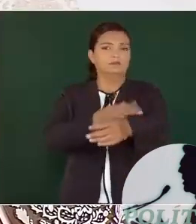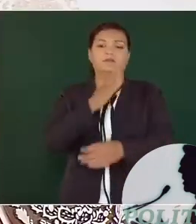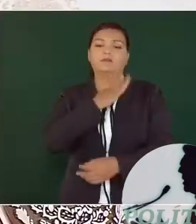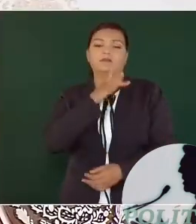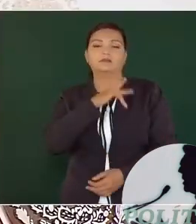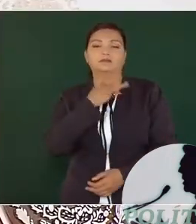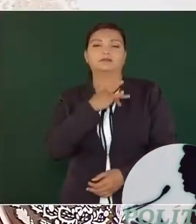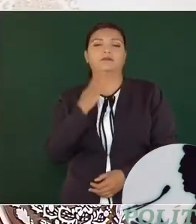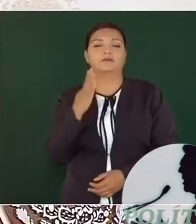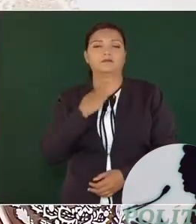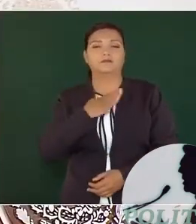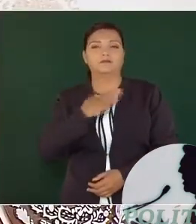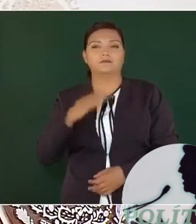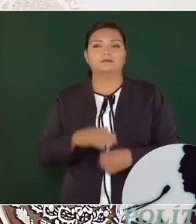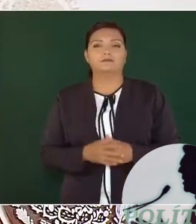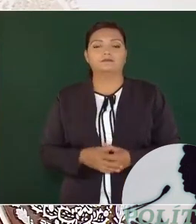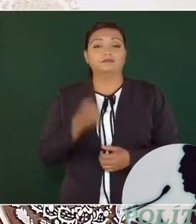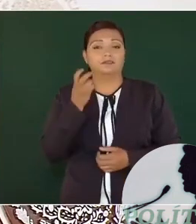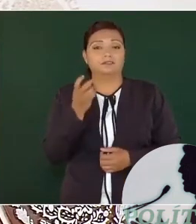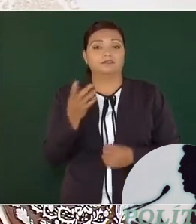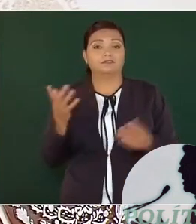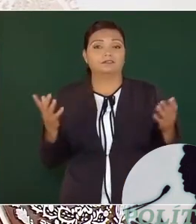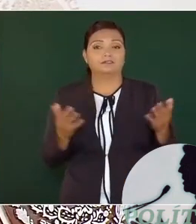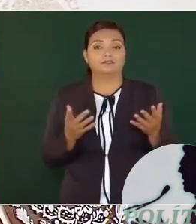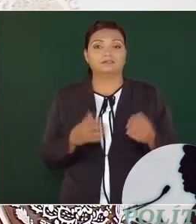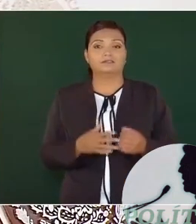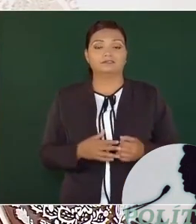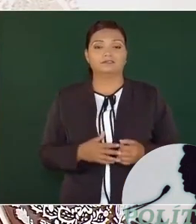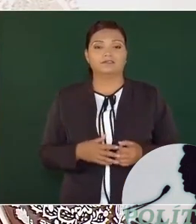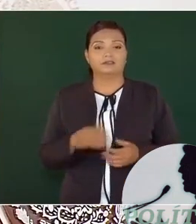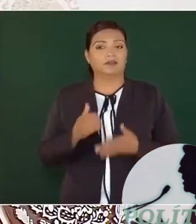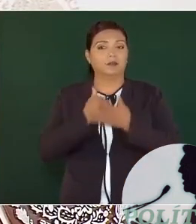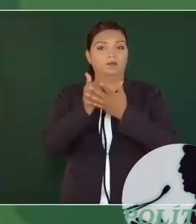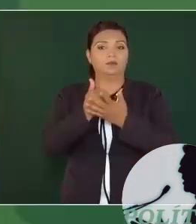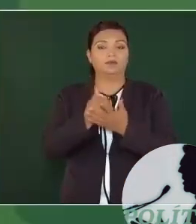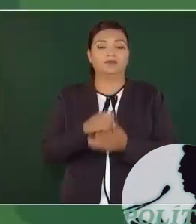sentimientos, y eso es una ventaja,